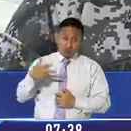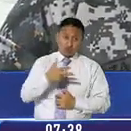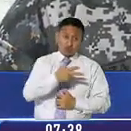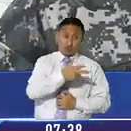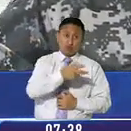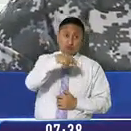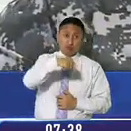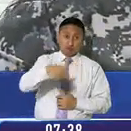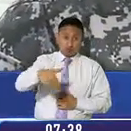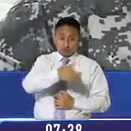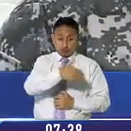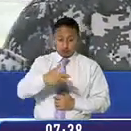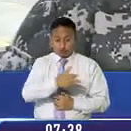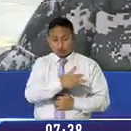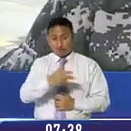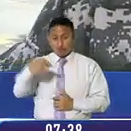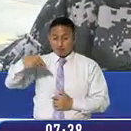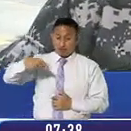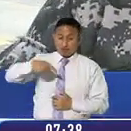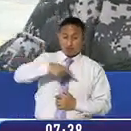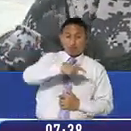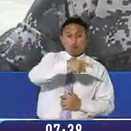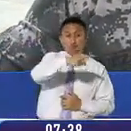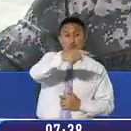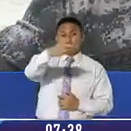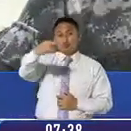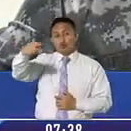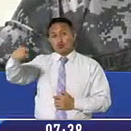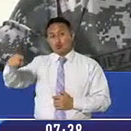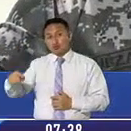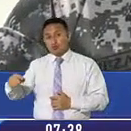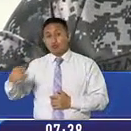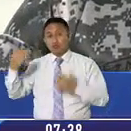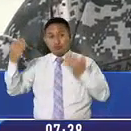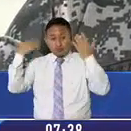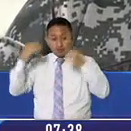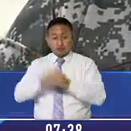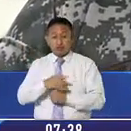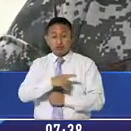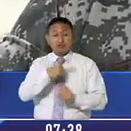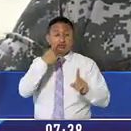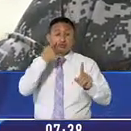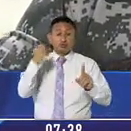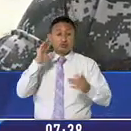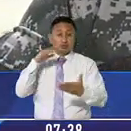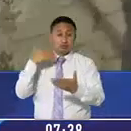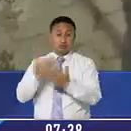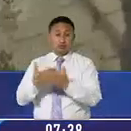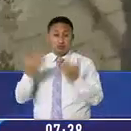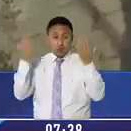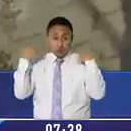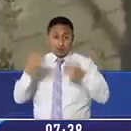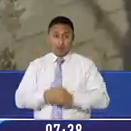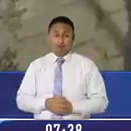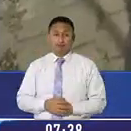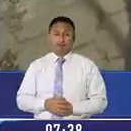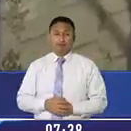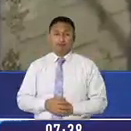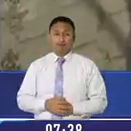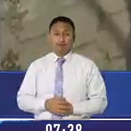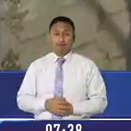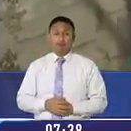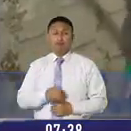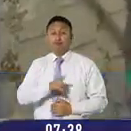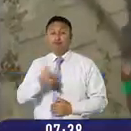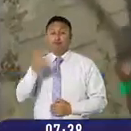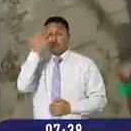para redondear y salir a la costa, ¿no? Lo que decía el conductor, tenía que llegar a Guayaquil. Esto mientras tanto en la provincia verde de